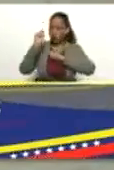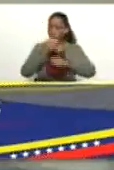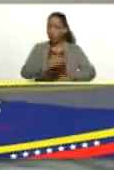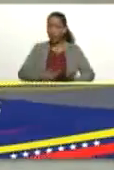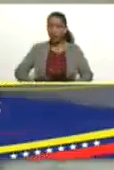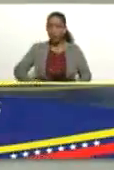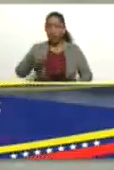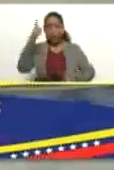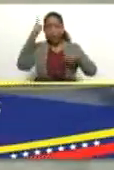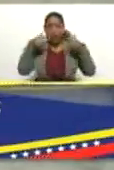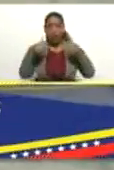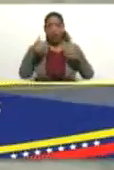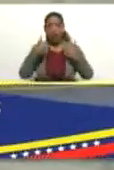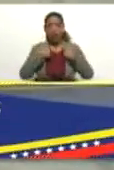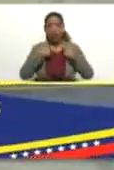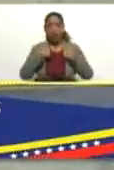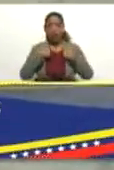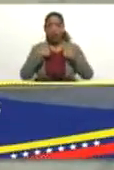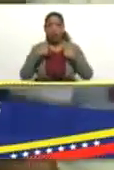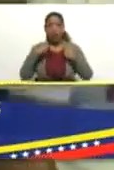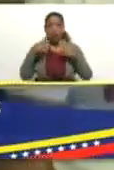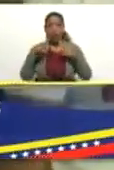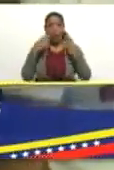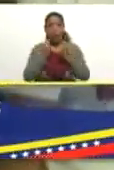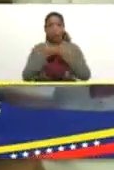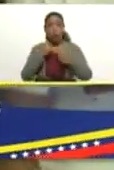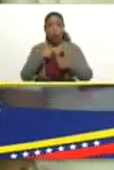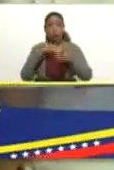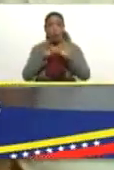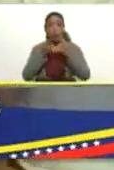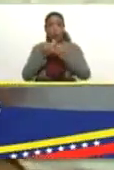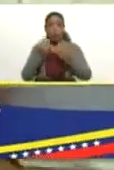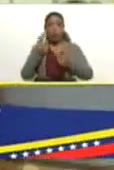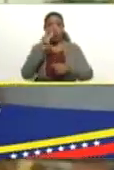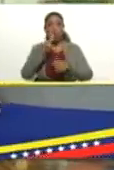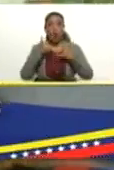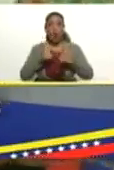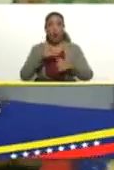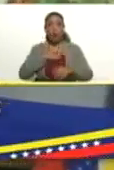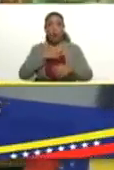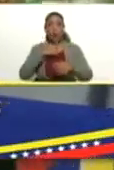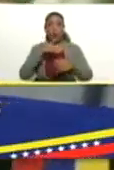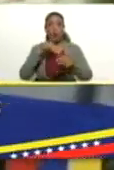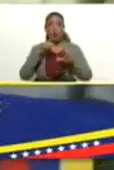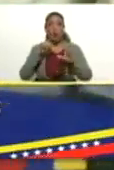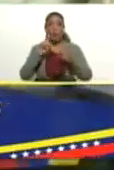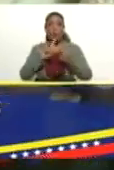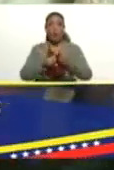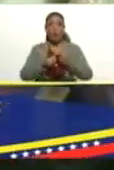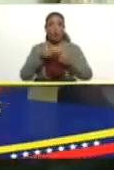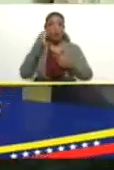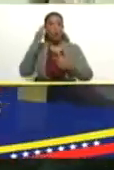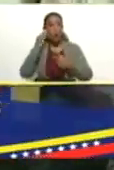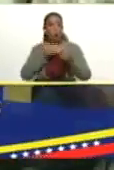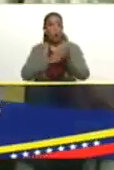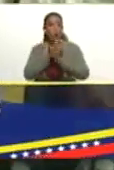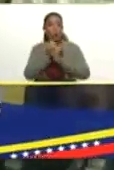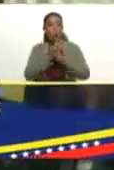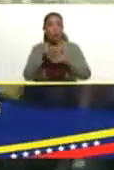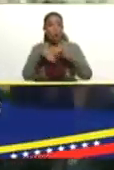Mi nombre es Ismari Cordero, mi familia está conformada por mis dos hijos y mi esposo, una mujer emprendedora, soy ingeniero en producción